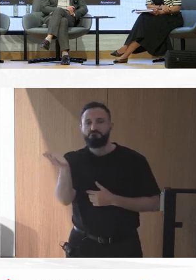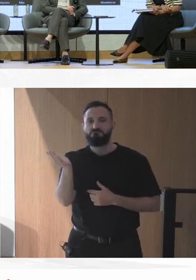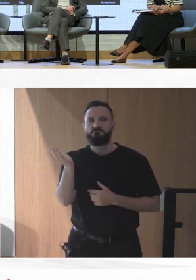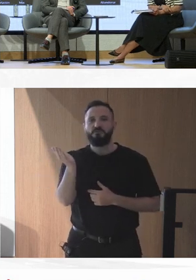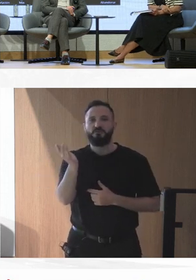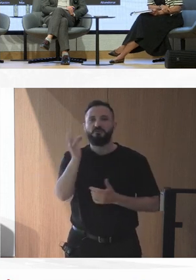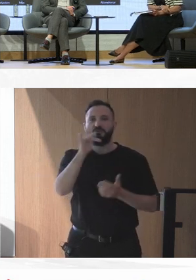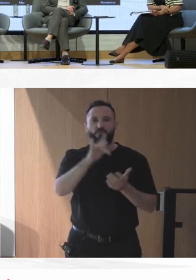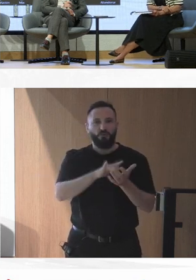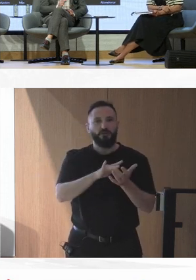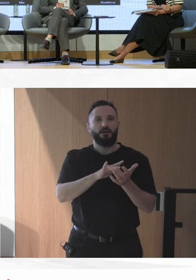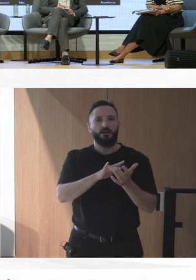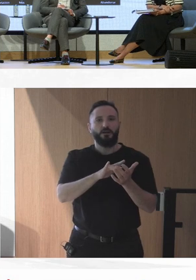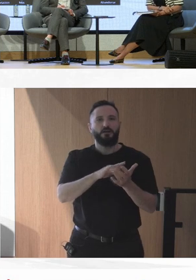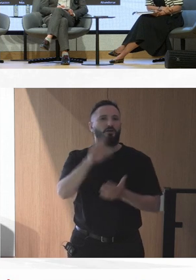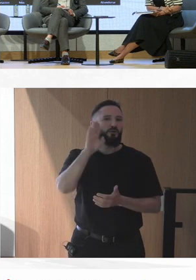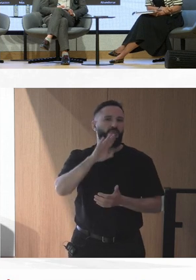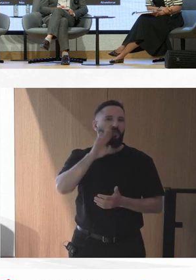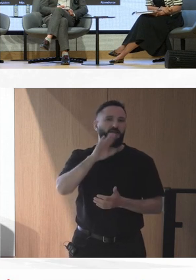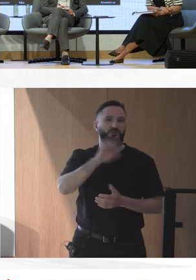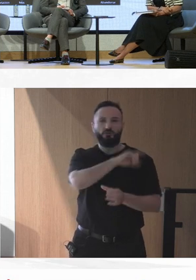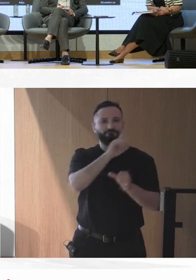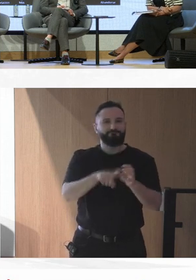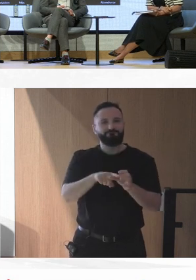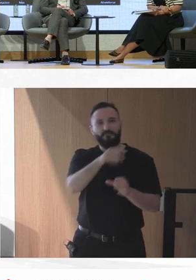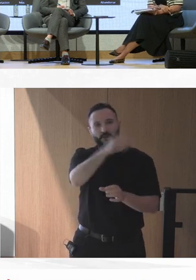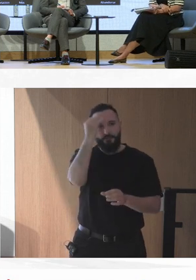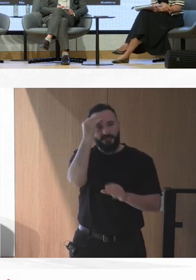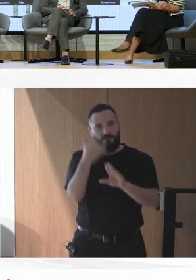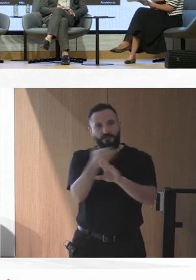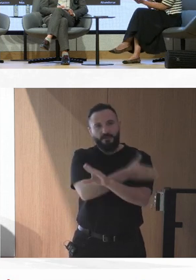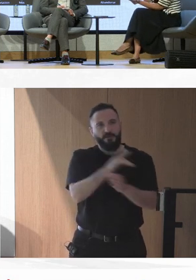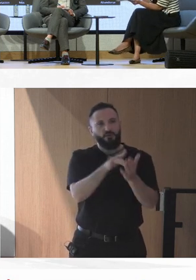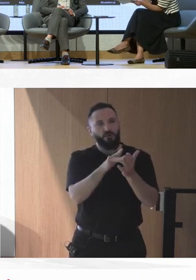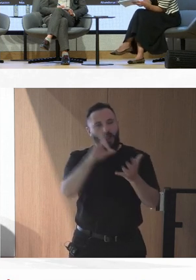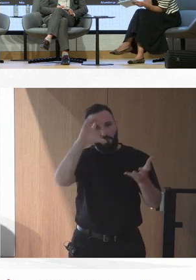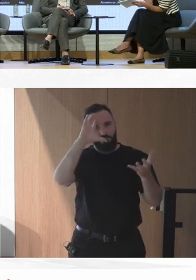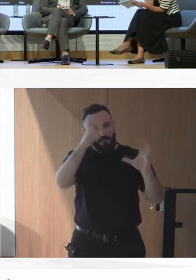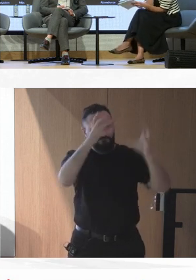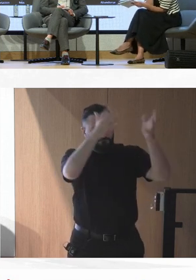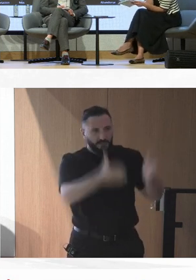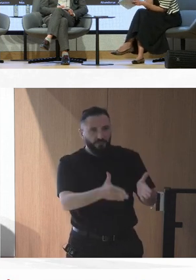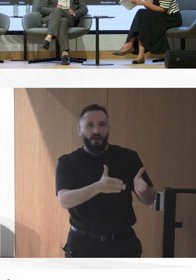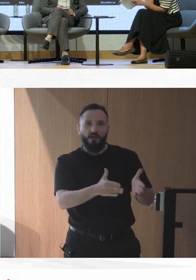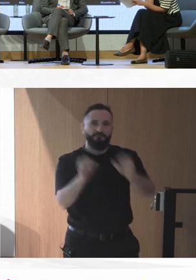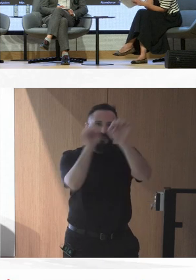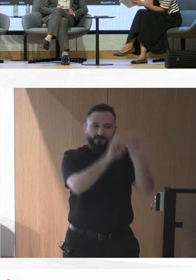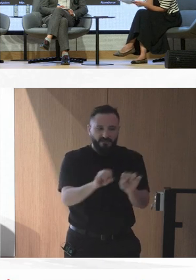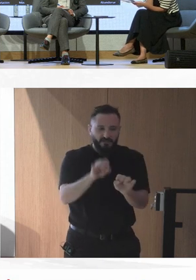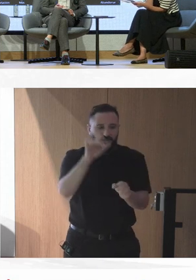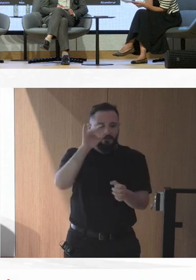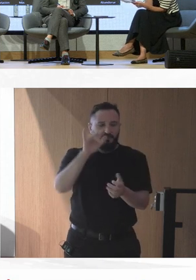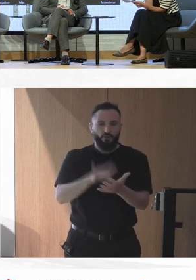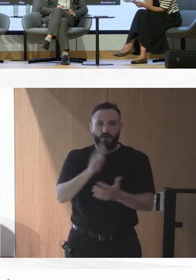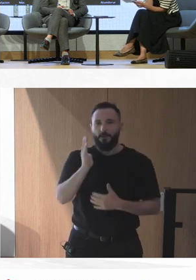que estaban implicadas en causas en que se planteó la defensa de insanidad afectaba